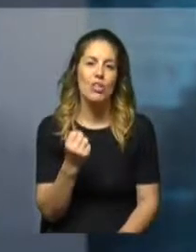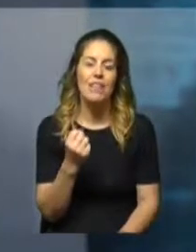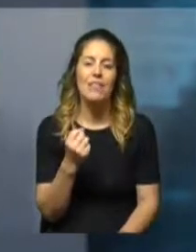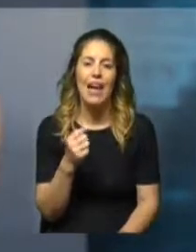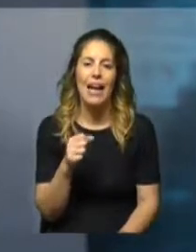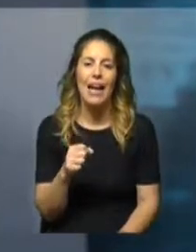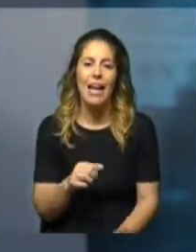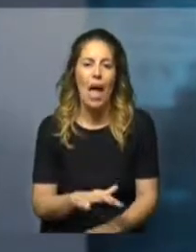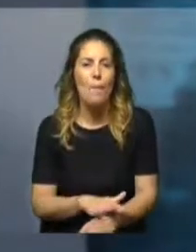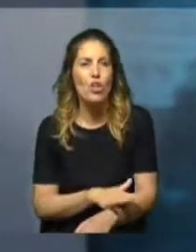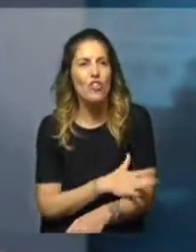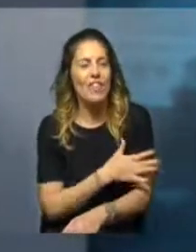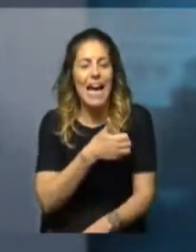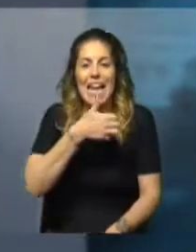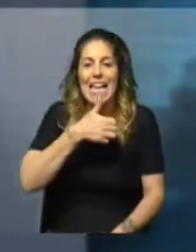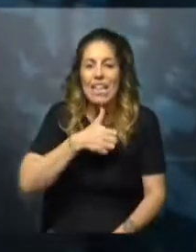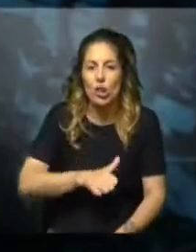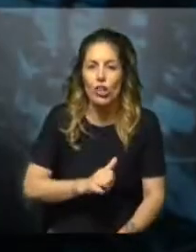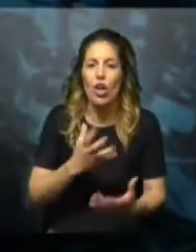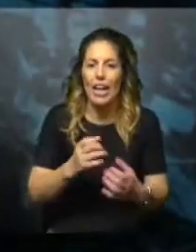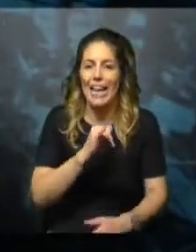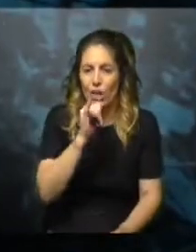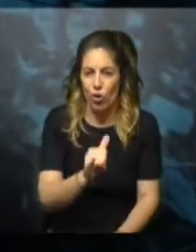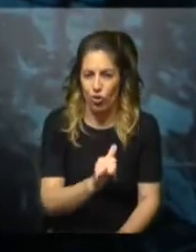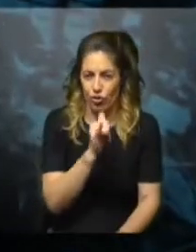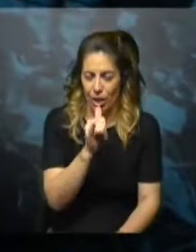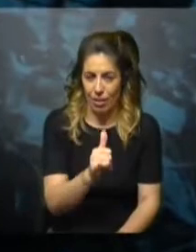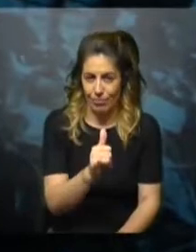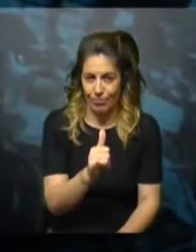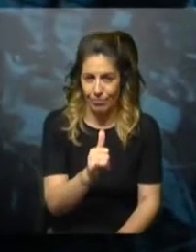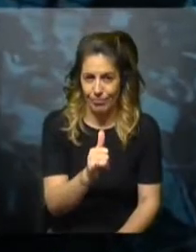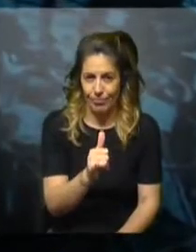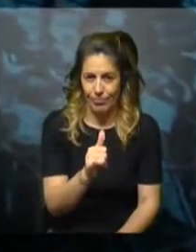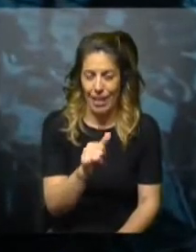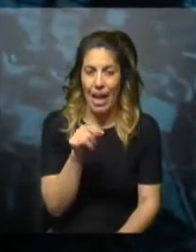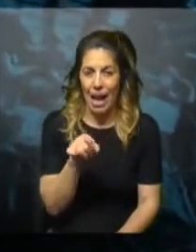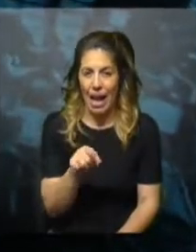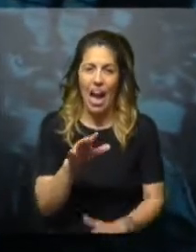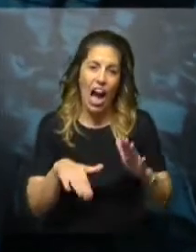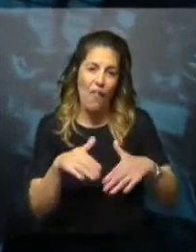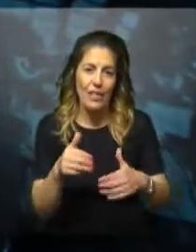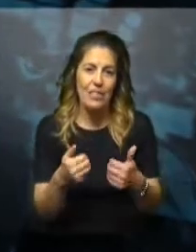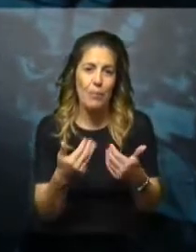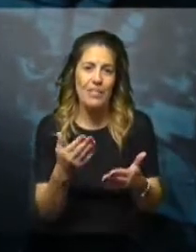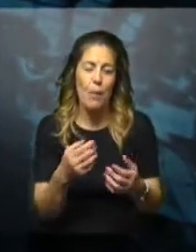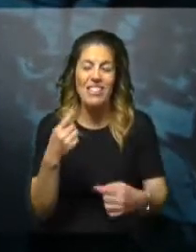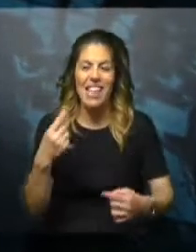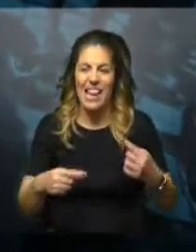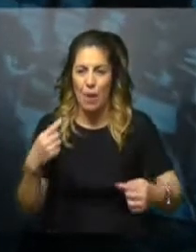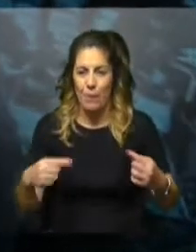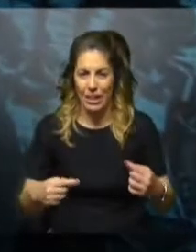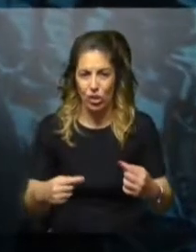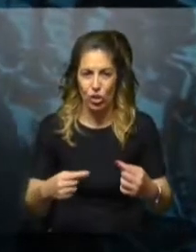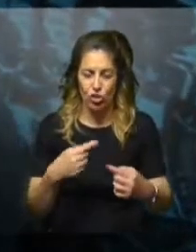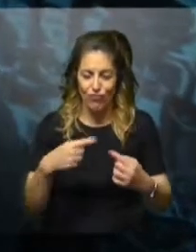en la emotividad en la historia lo que cree es narrar capaz que a veces empiezan a jugar más elementos cuando hablamos